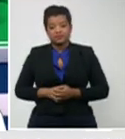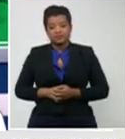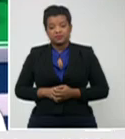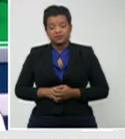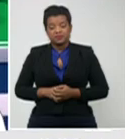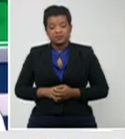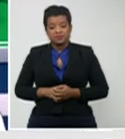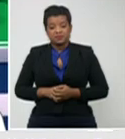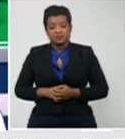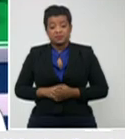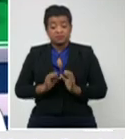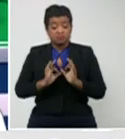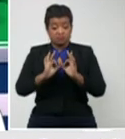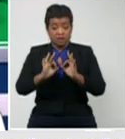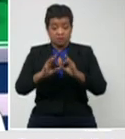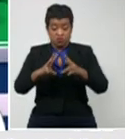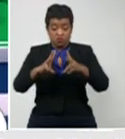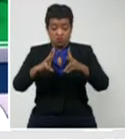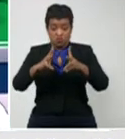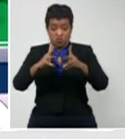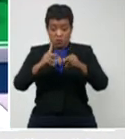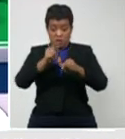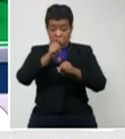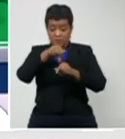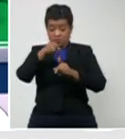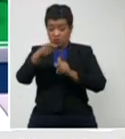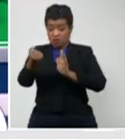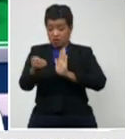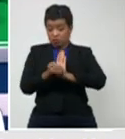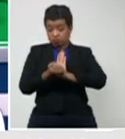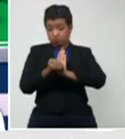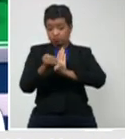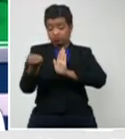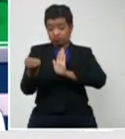de casos diagnosticados, pudiéramos decir una cifra alta.